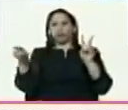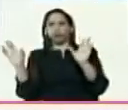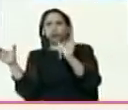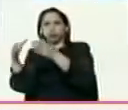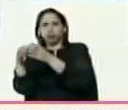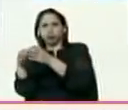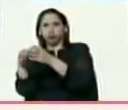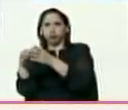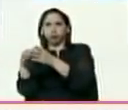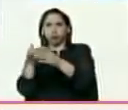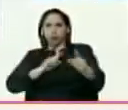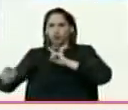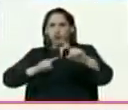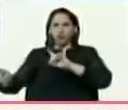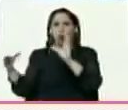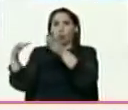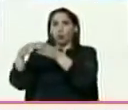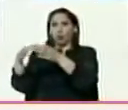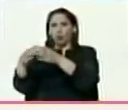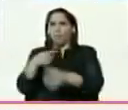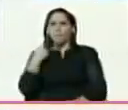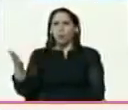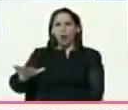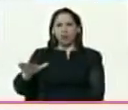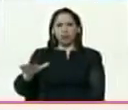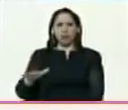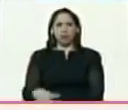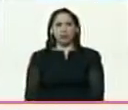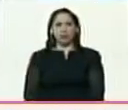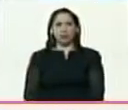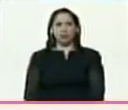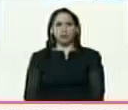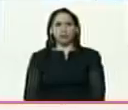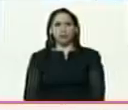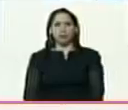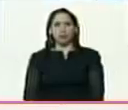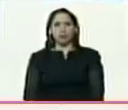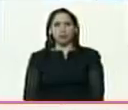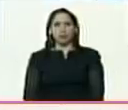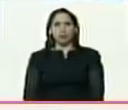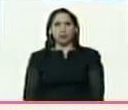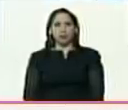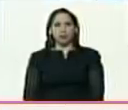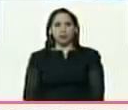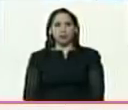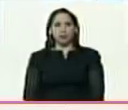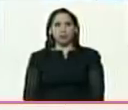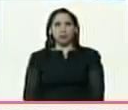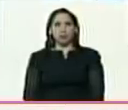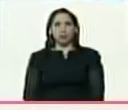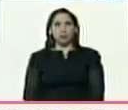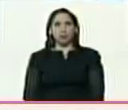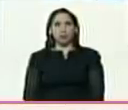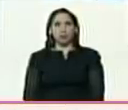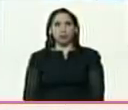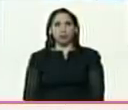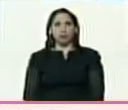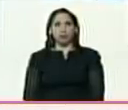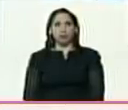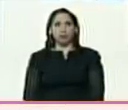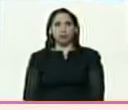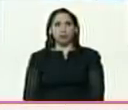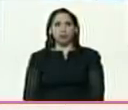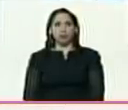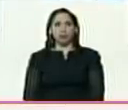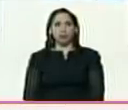esta organización asesina que vamos a dar algunos detalles de sus tropelías en